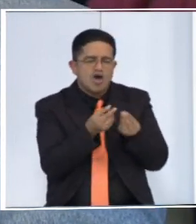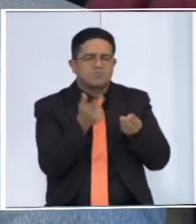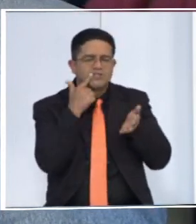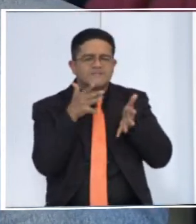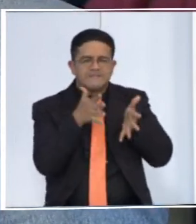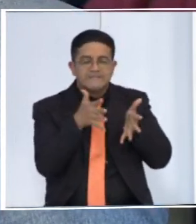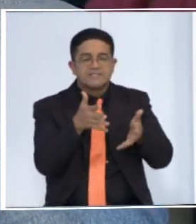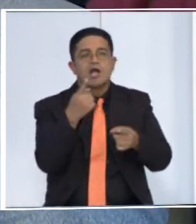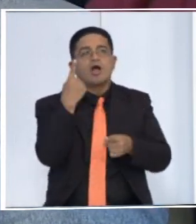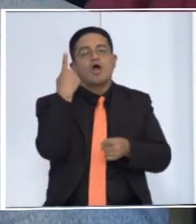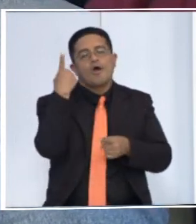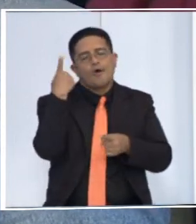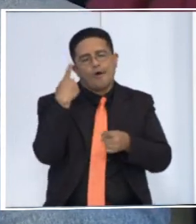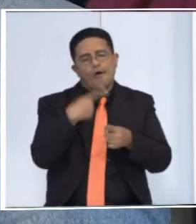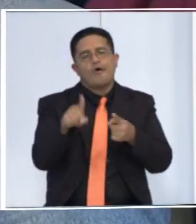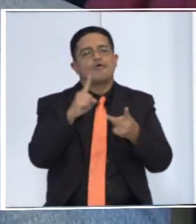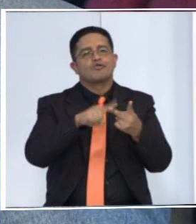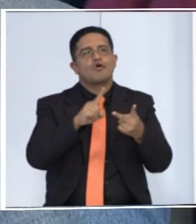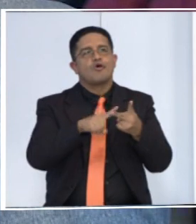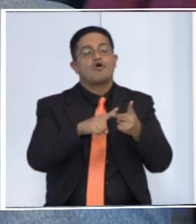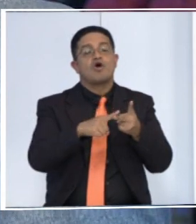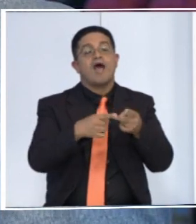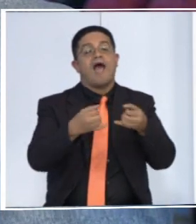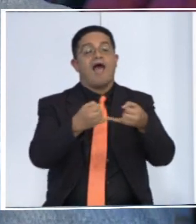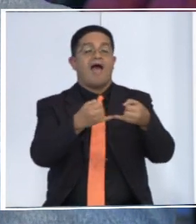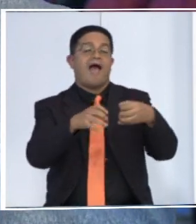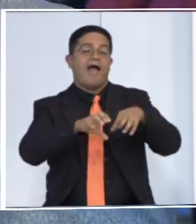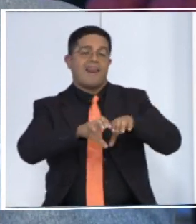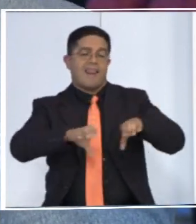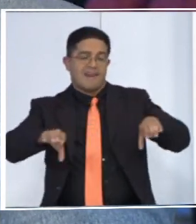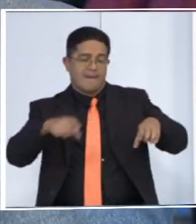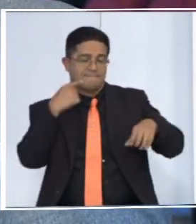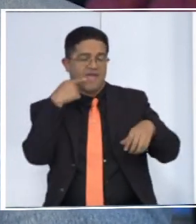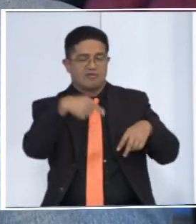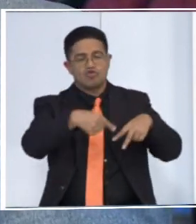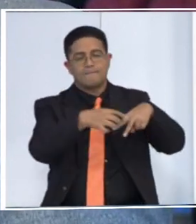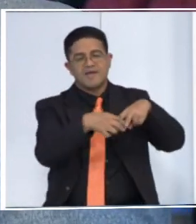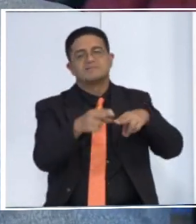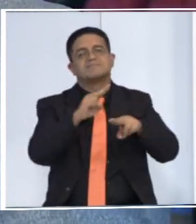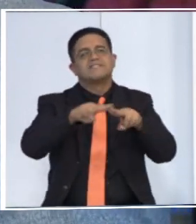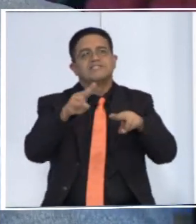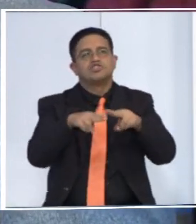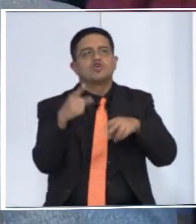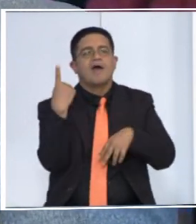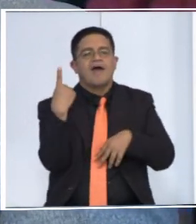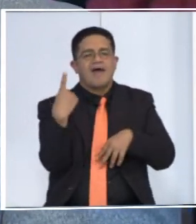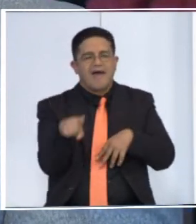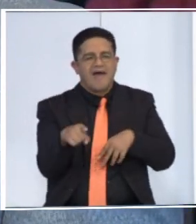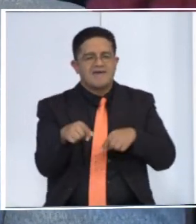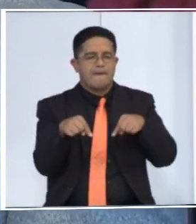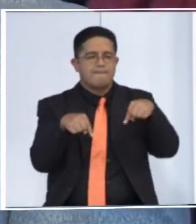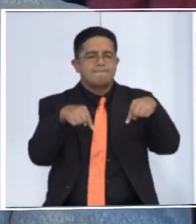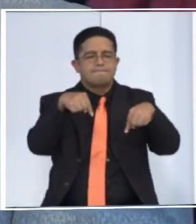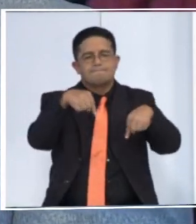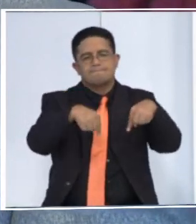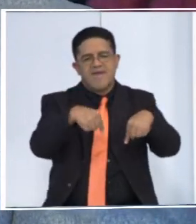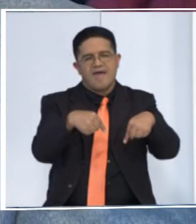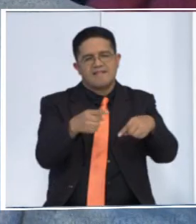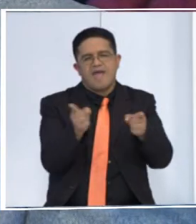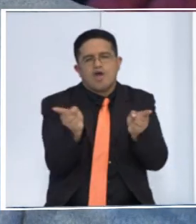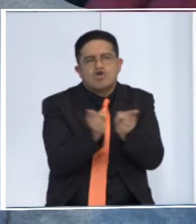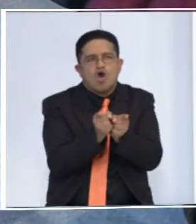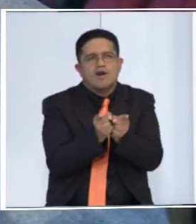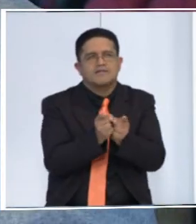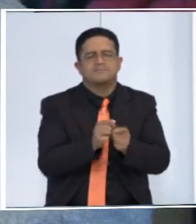otro que podemos hacer son alargamientos a nivel de los miembros inferiores aquellos niños que tienen piernas más cortas también podemos hacer eso